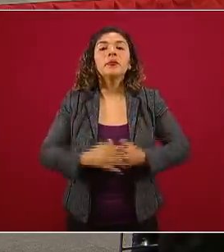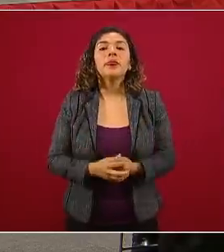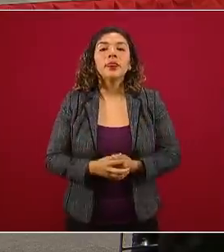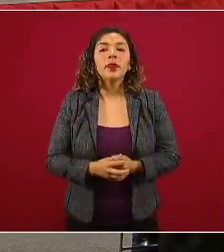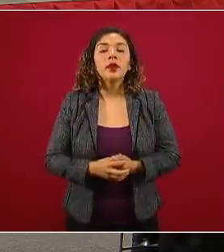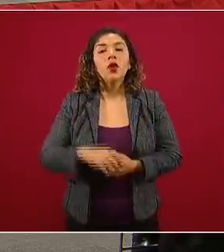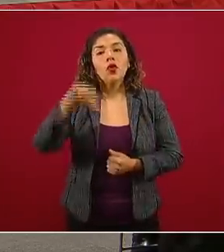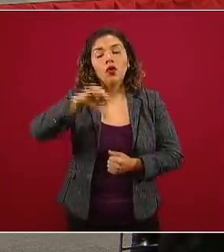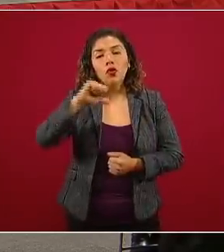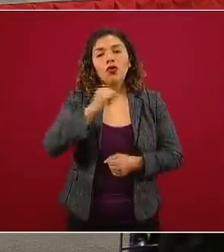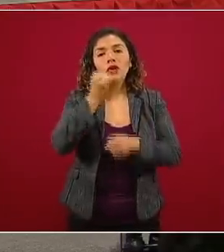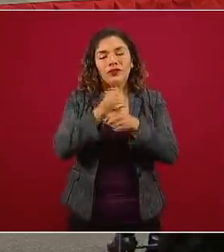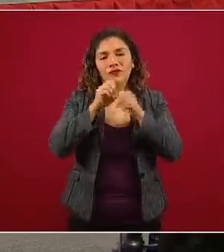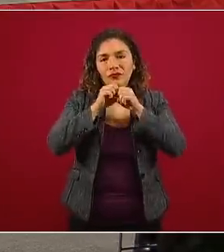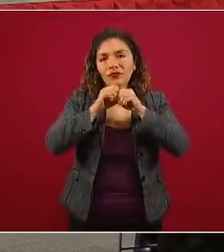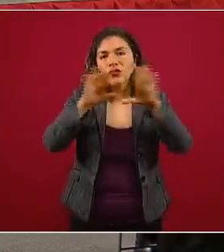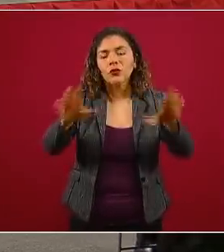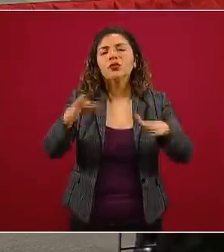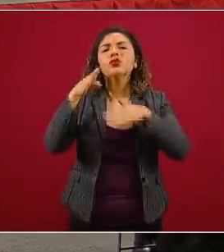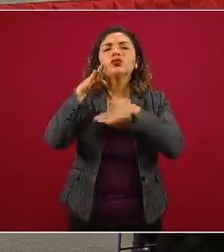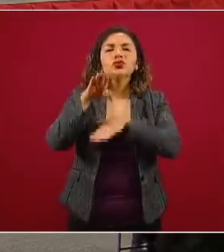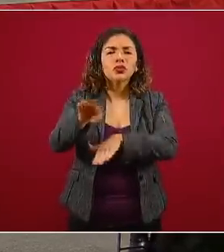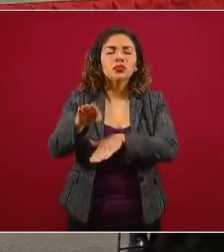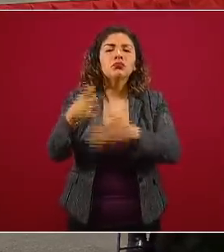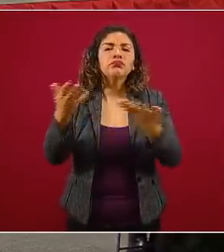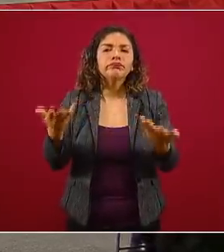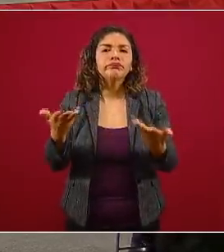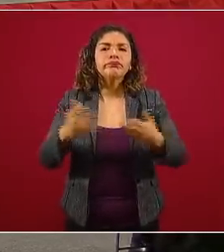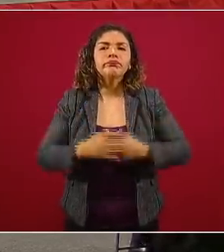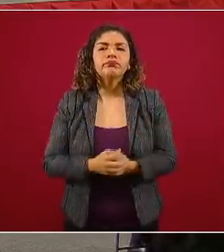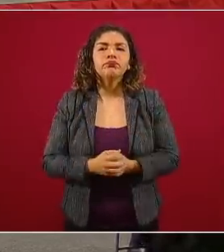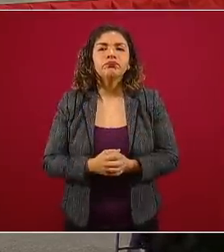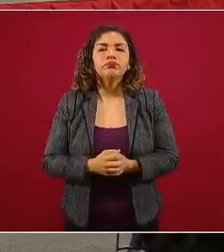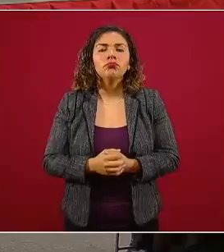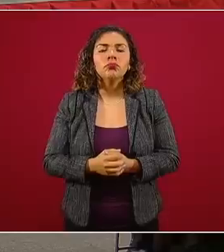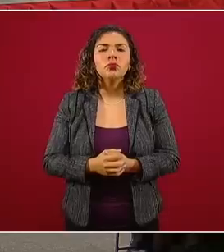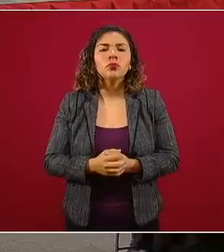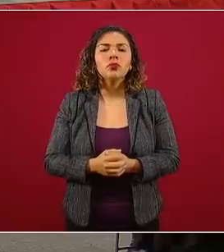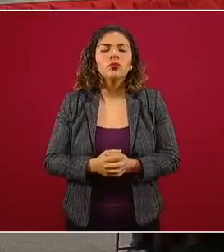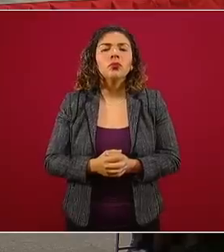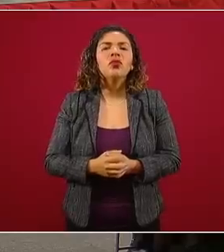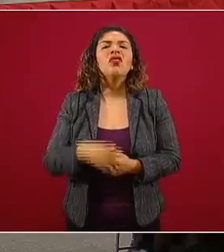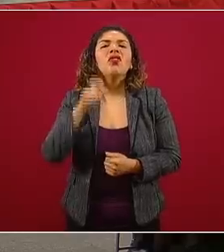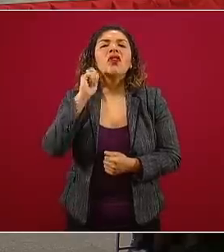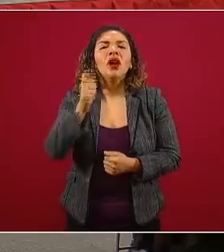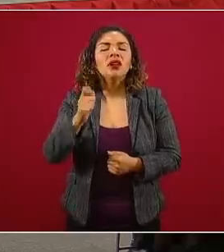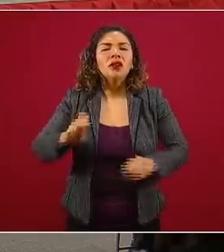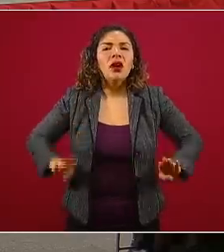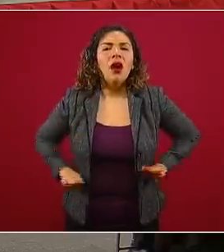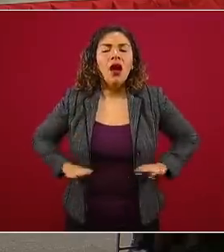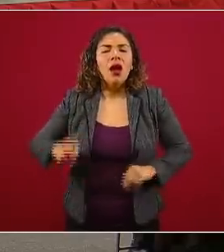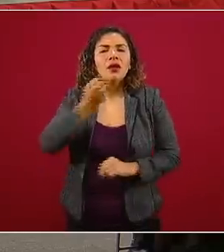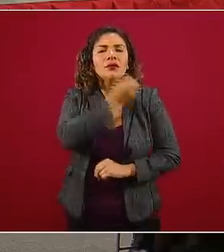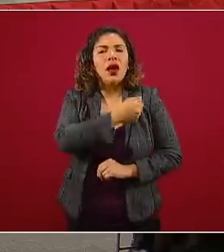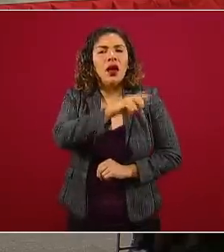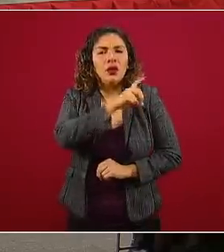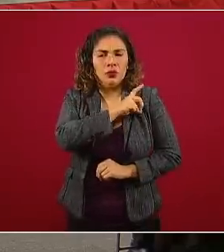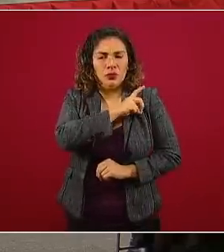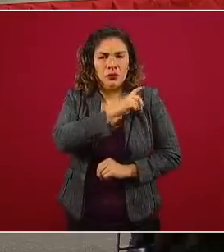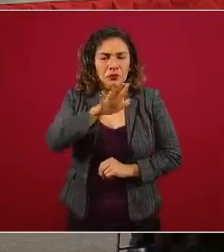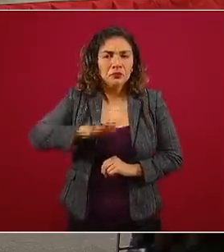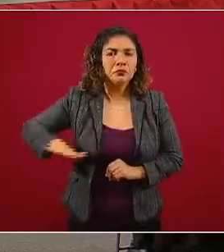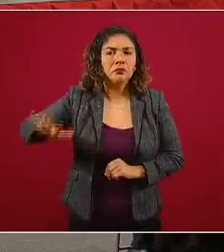informar sobre el estado de salud en lo que